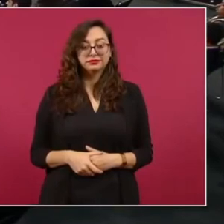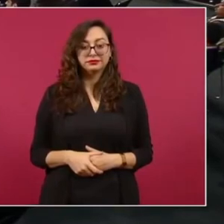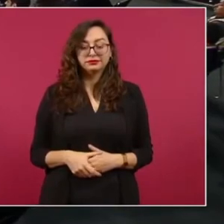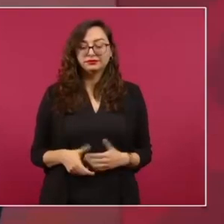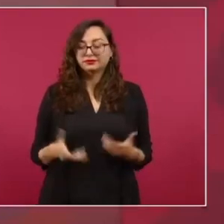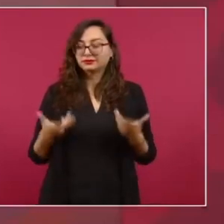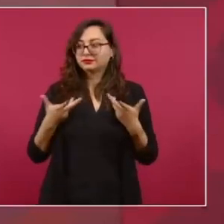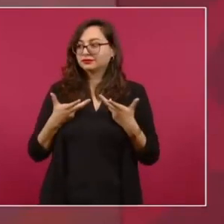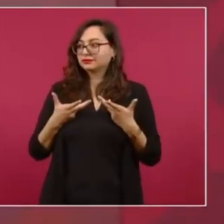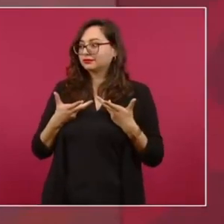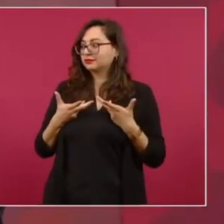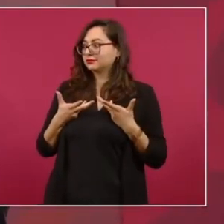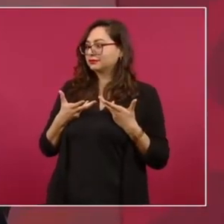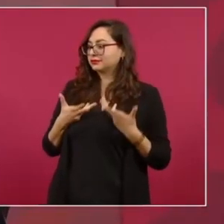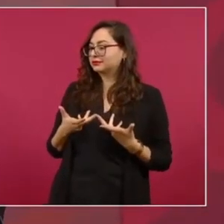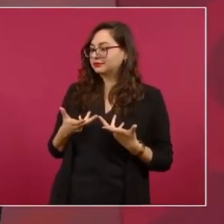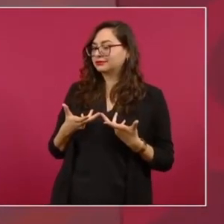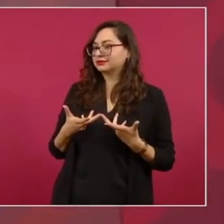estatales, incluido el DF.